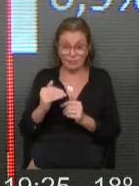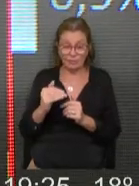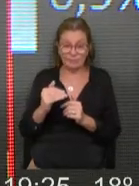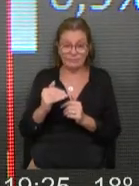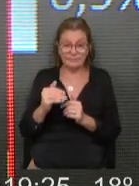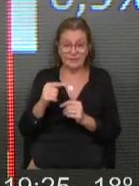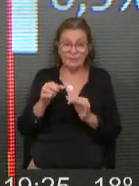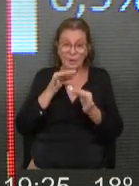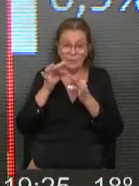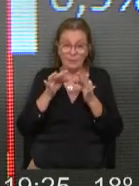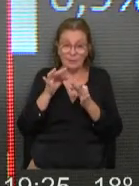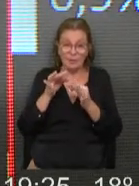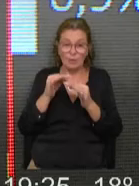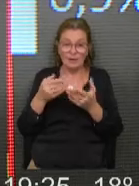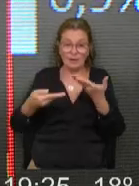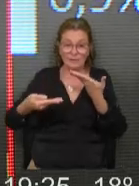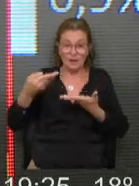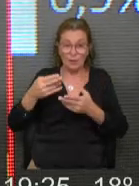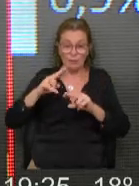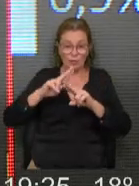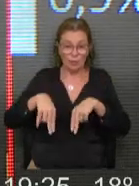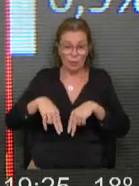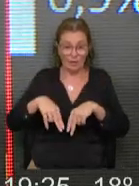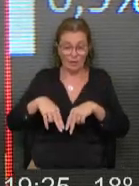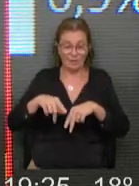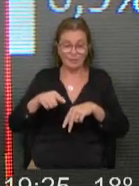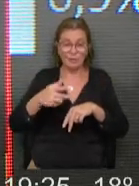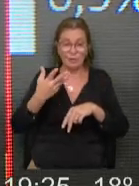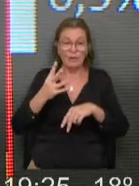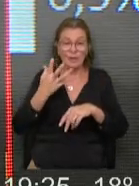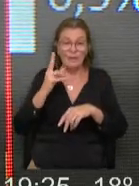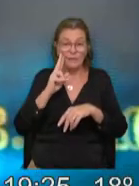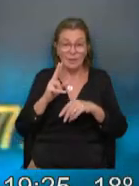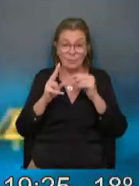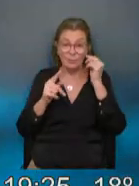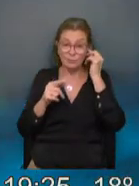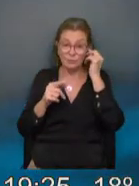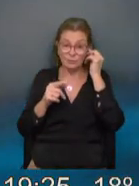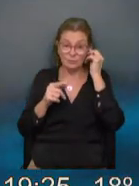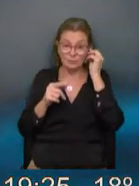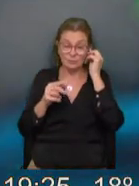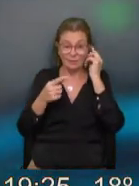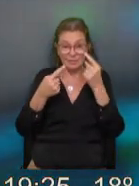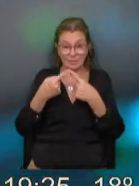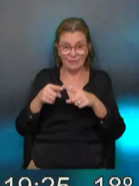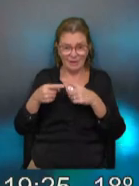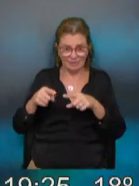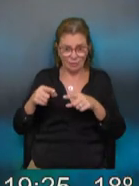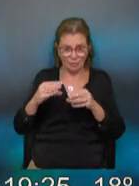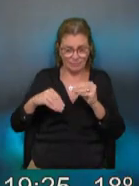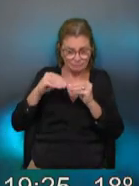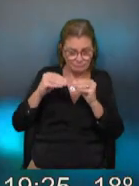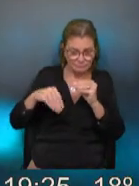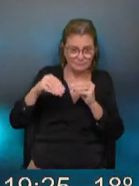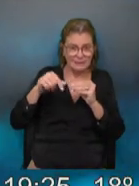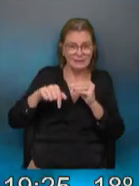Sí. Y eso explicó que el marzo, muchísimo. De hecho, la inflación mensual fue nula. Claro. ¿Sí? Pero lo que estamos viendo, y es una conjunción de cosas, es que ahora, a partir de lo que